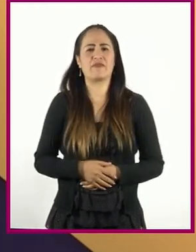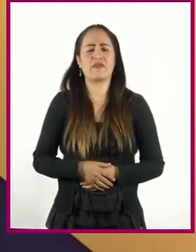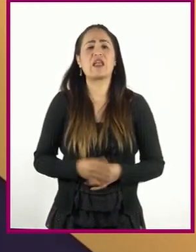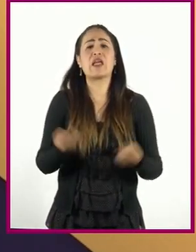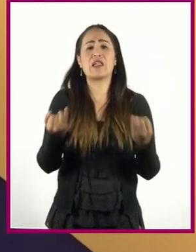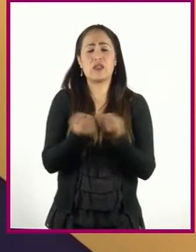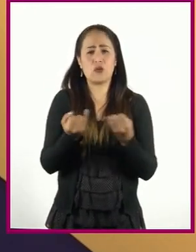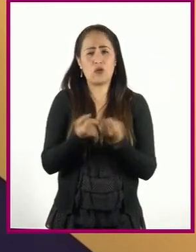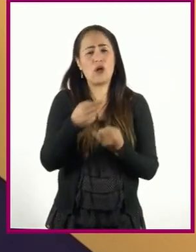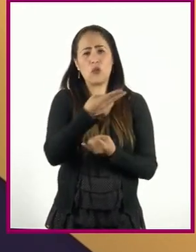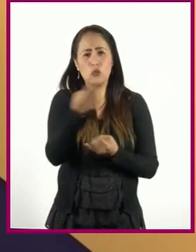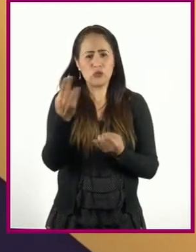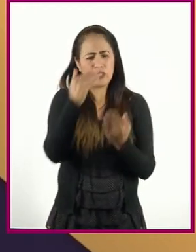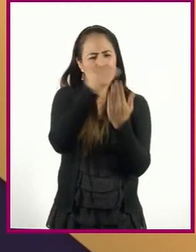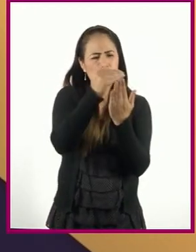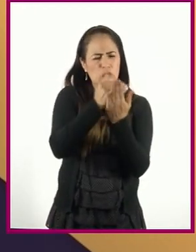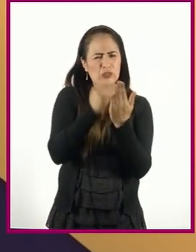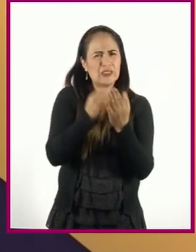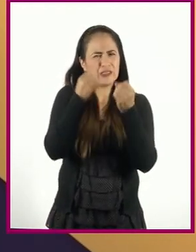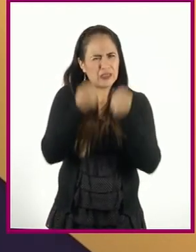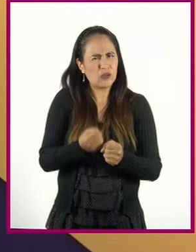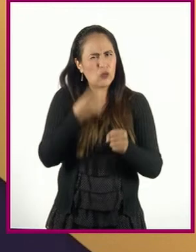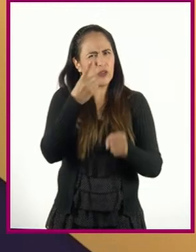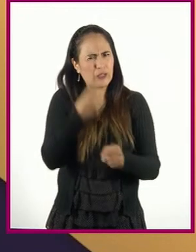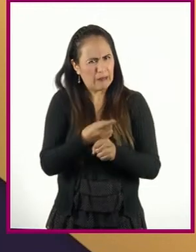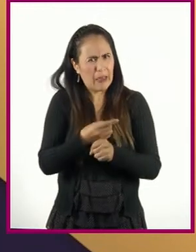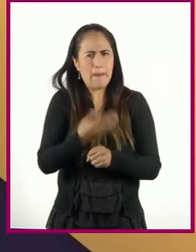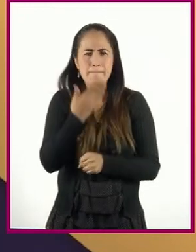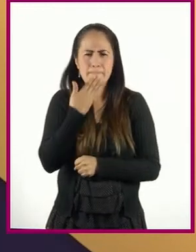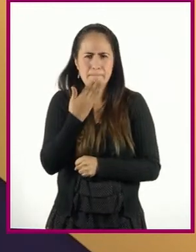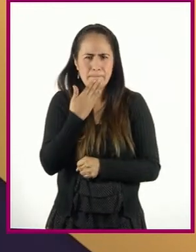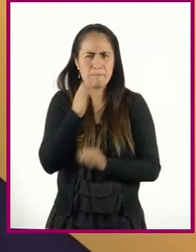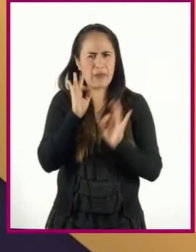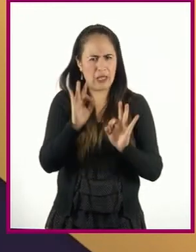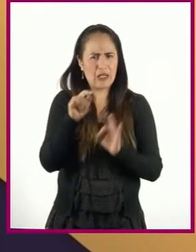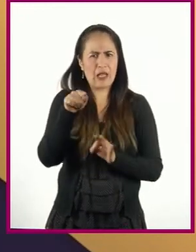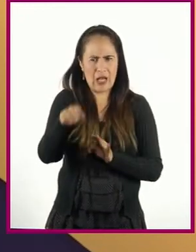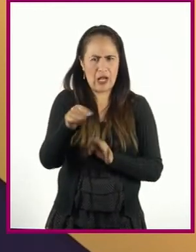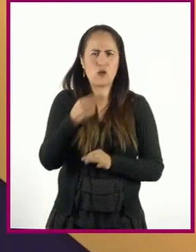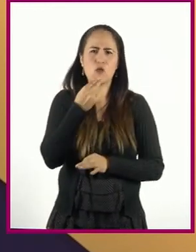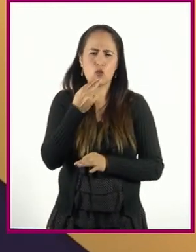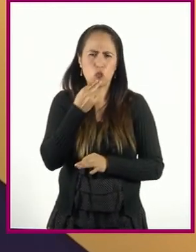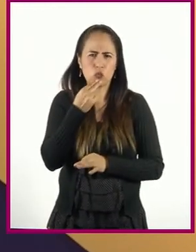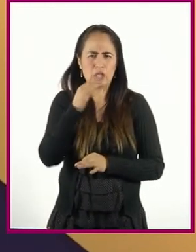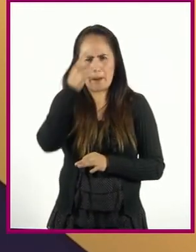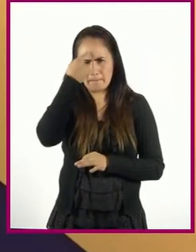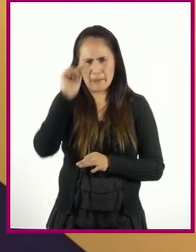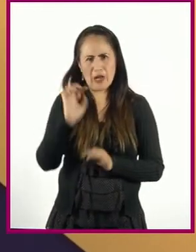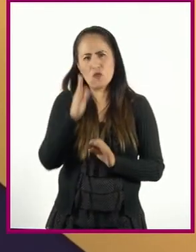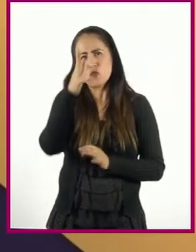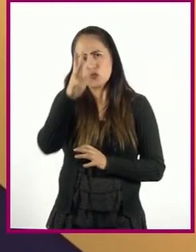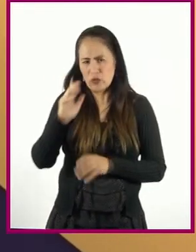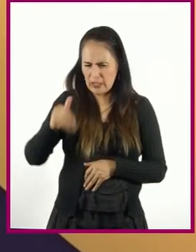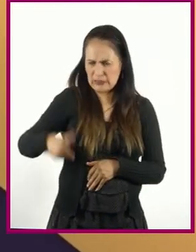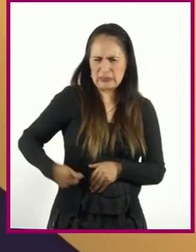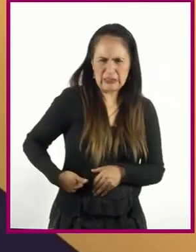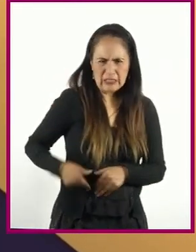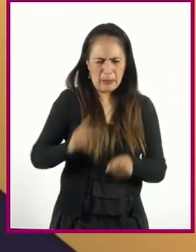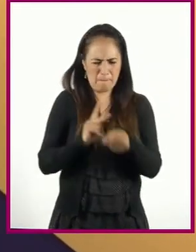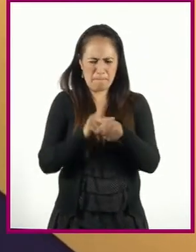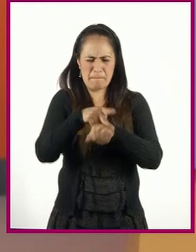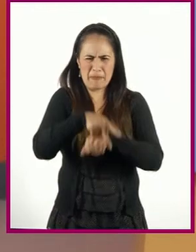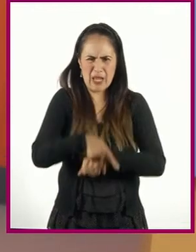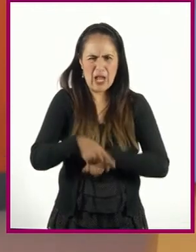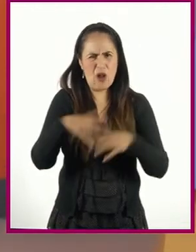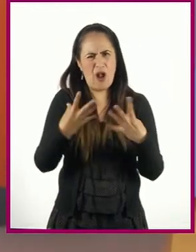las medidas de seguridad que garanticen un adecuado uso de este aparato para evitar accidentes como quemaduras o